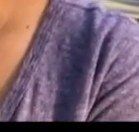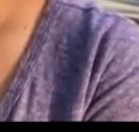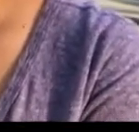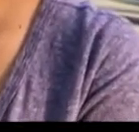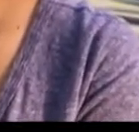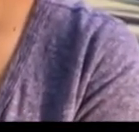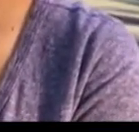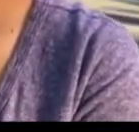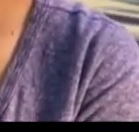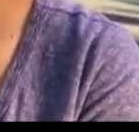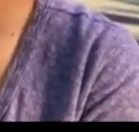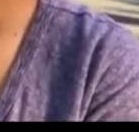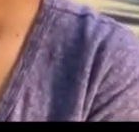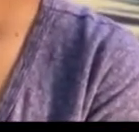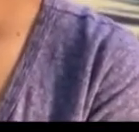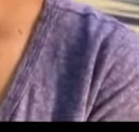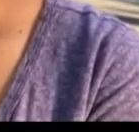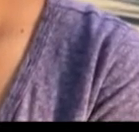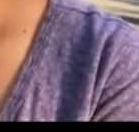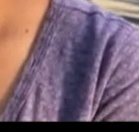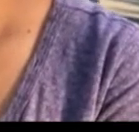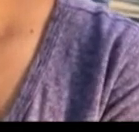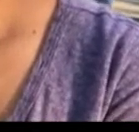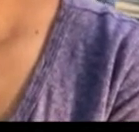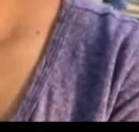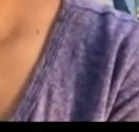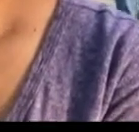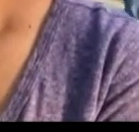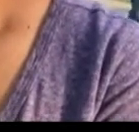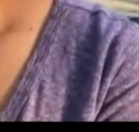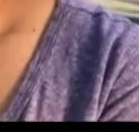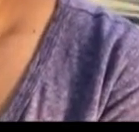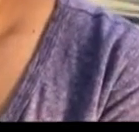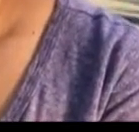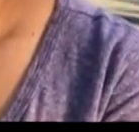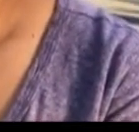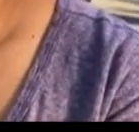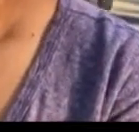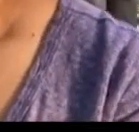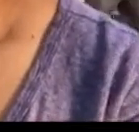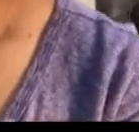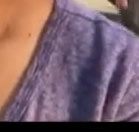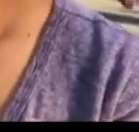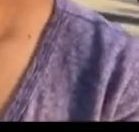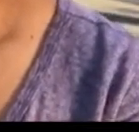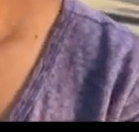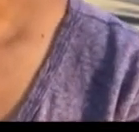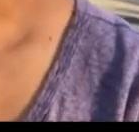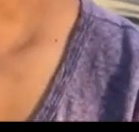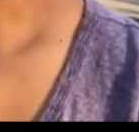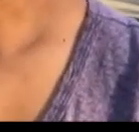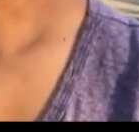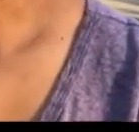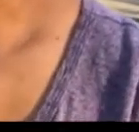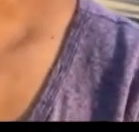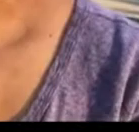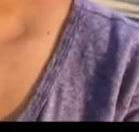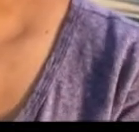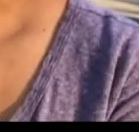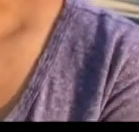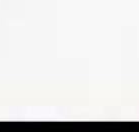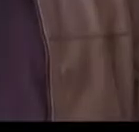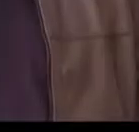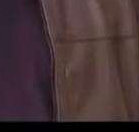están haciendo cosas interesantes para mejorar nuestra calidad de vida y, por supuesto, tener la oportunidad de poderlo contar